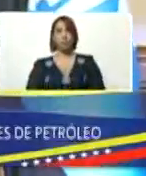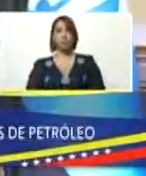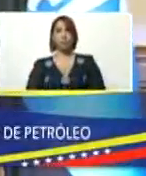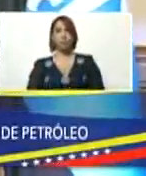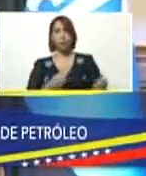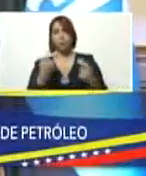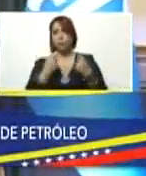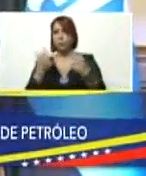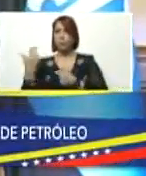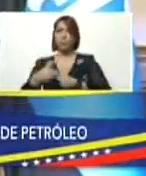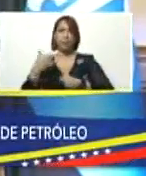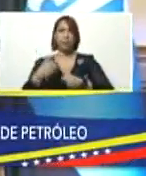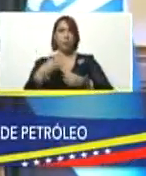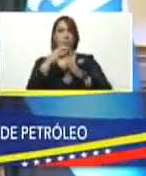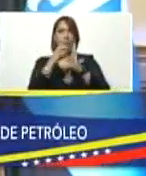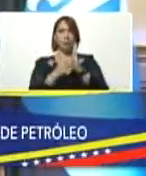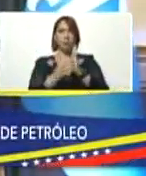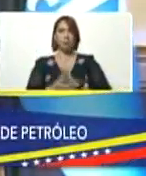exportadores de petróleo, OPEP.